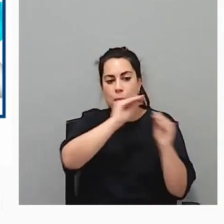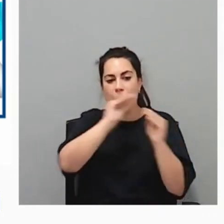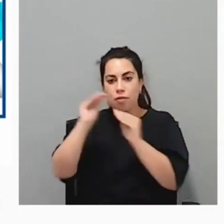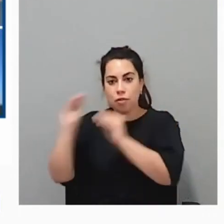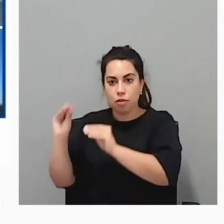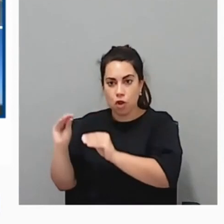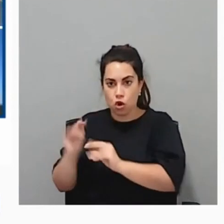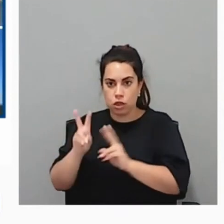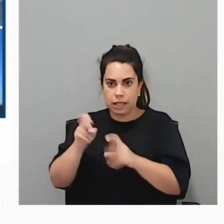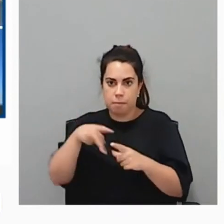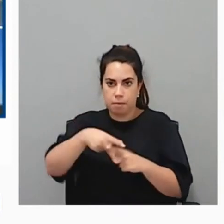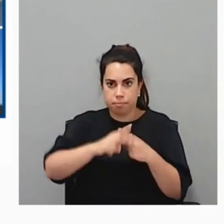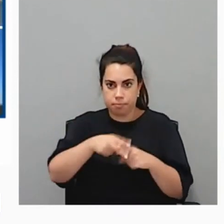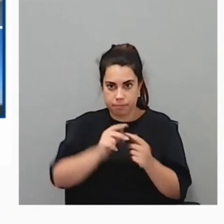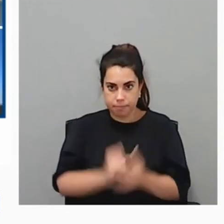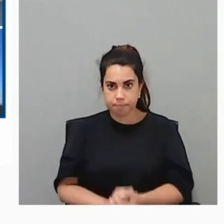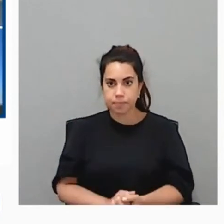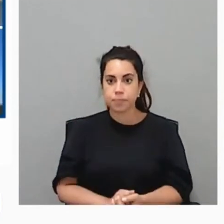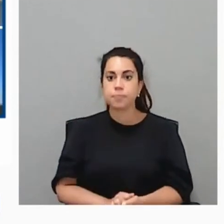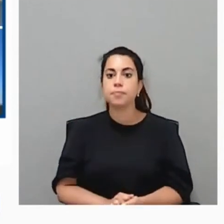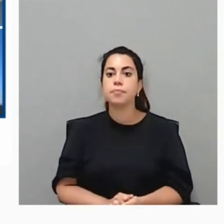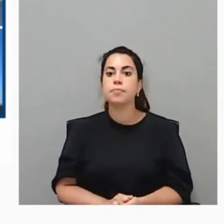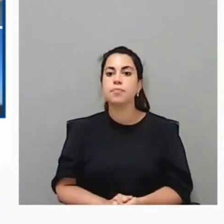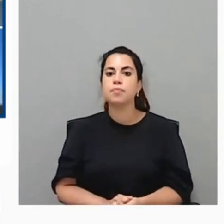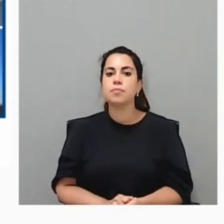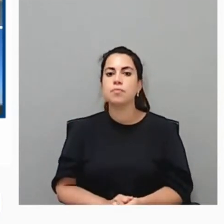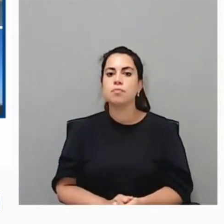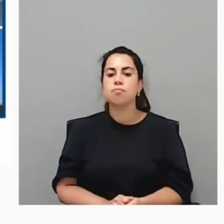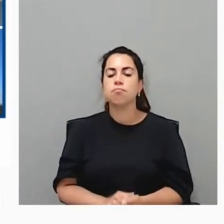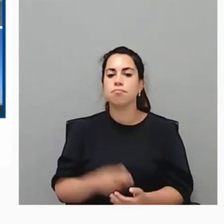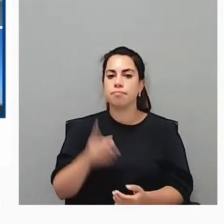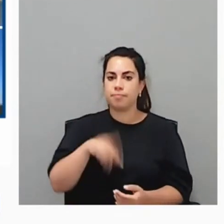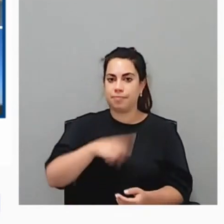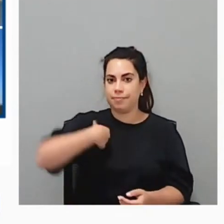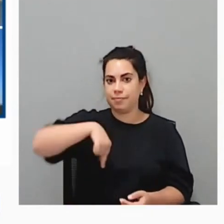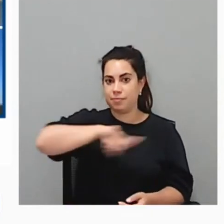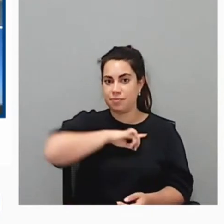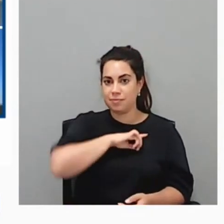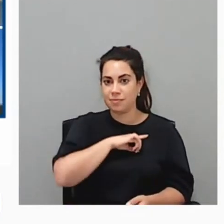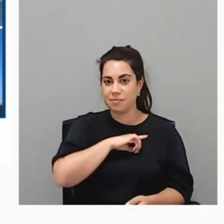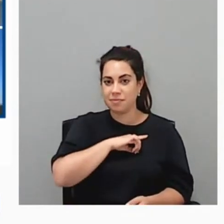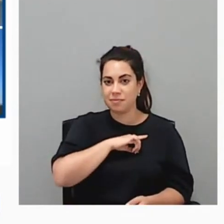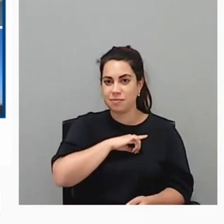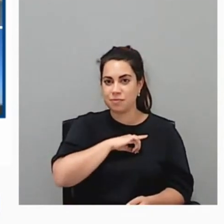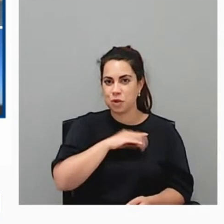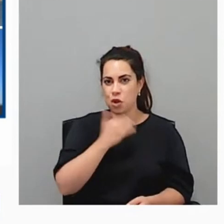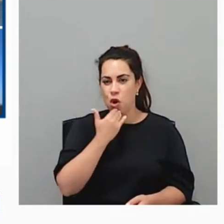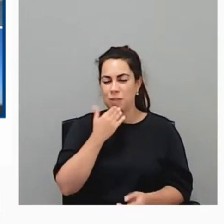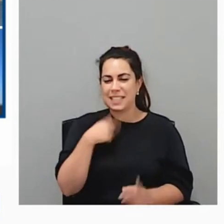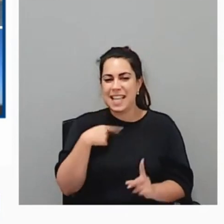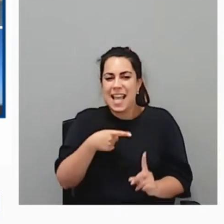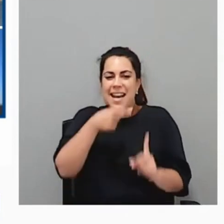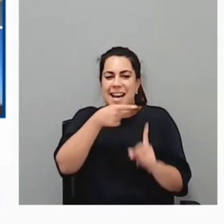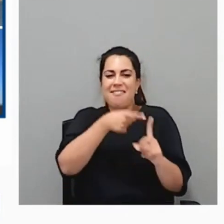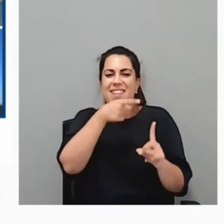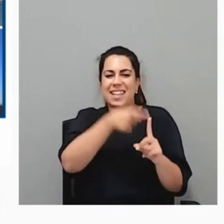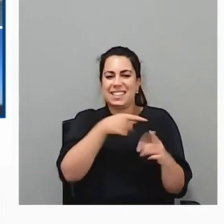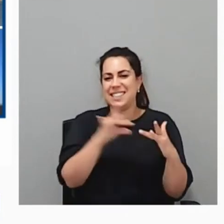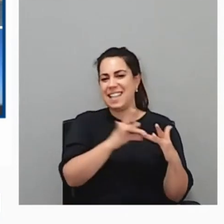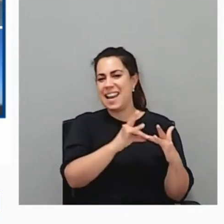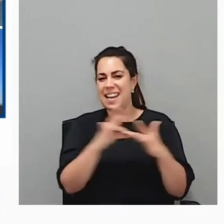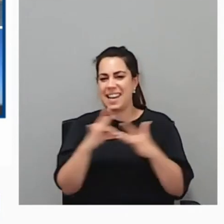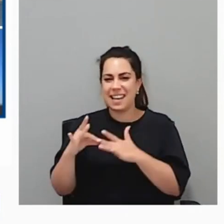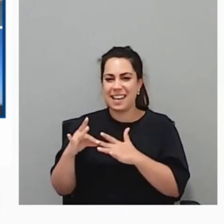correcta estos elementos, ¿no? También nos hemos convertido, pues quizás, en referentes, en líderes en la parte